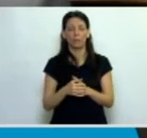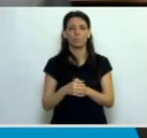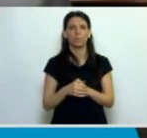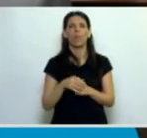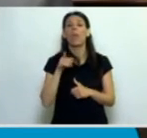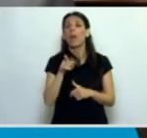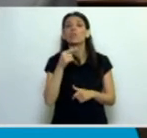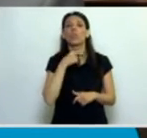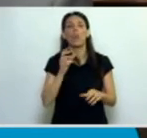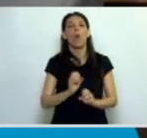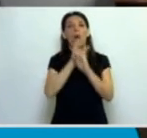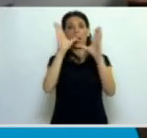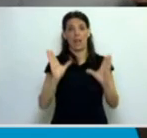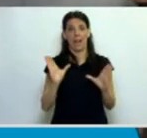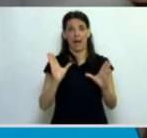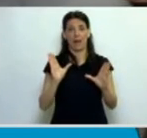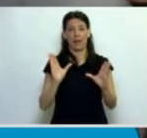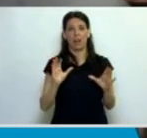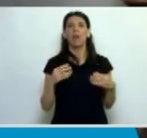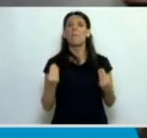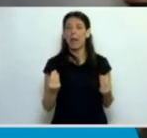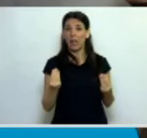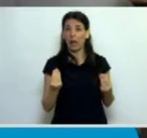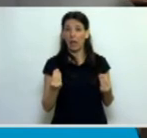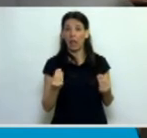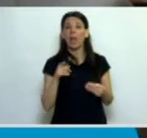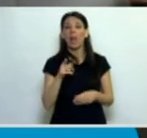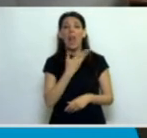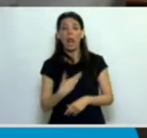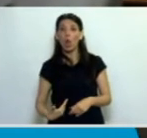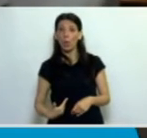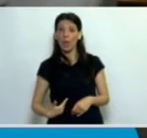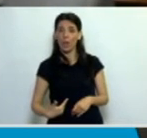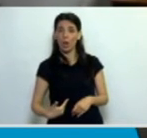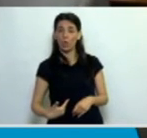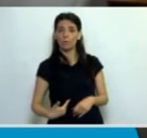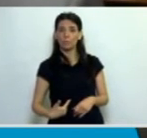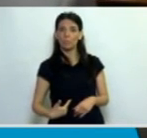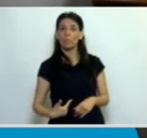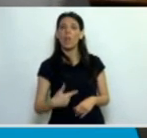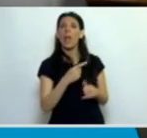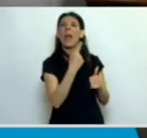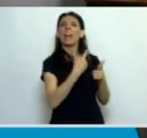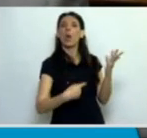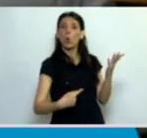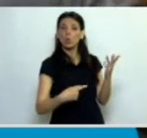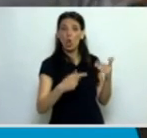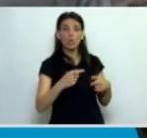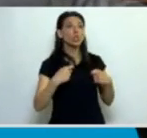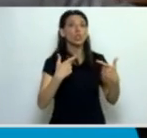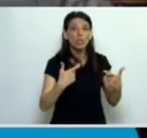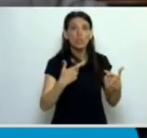Esto para dejar en claro para qué destina el Gobierno los recursos que deberían ir a pagar